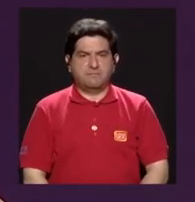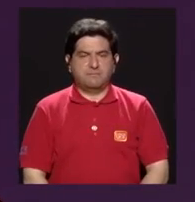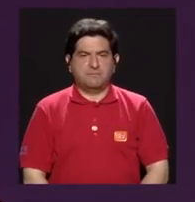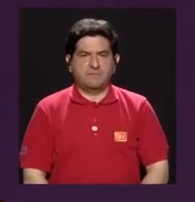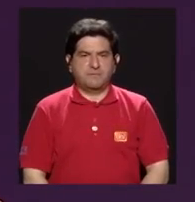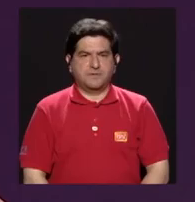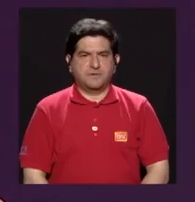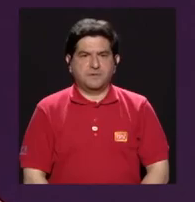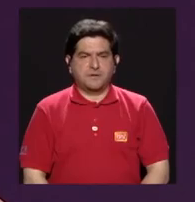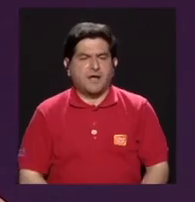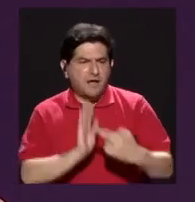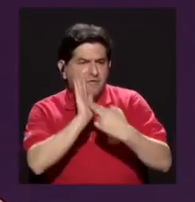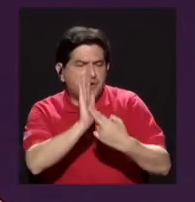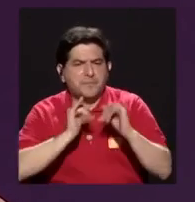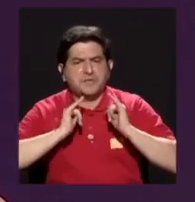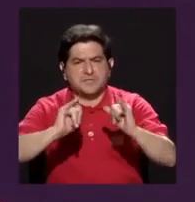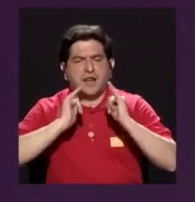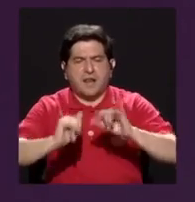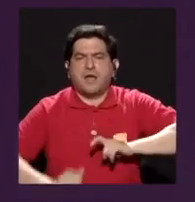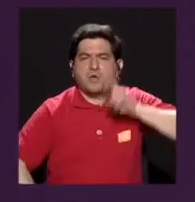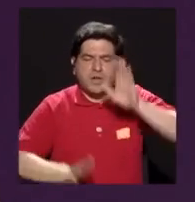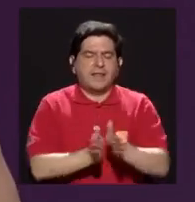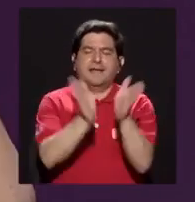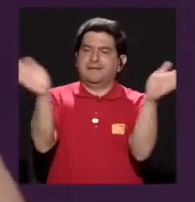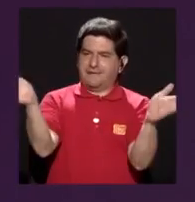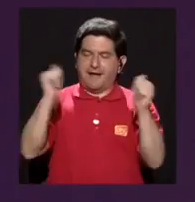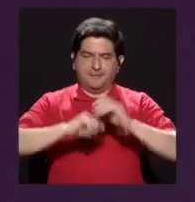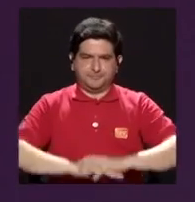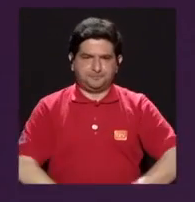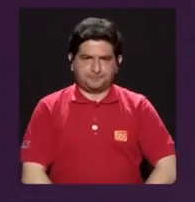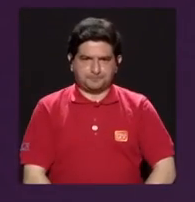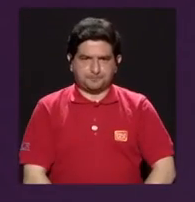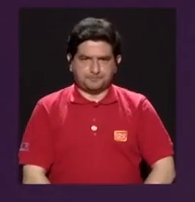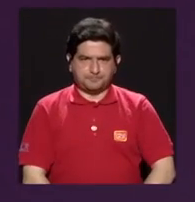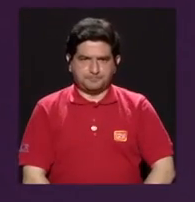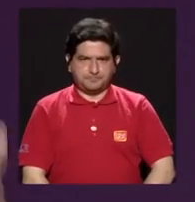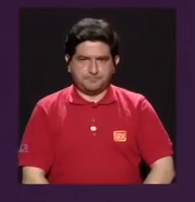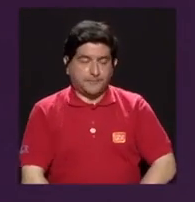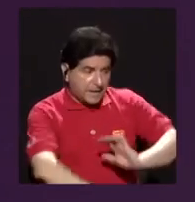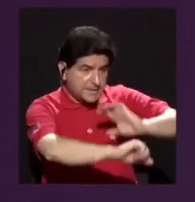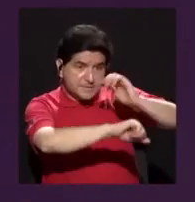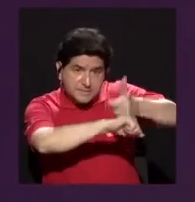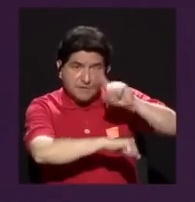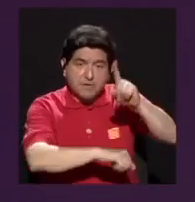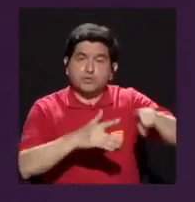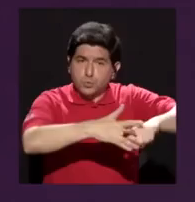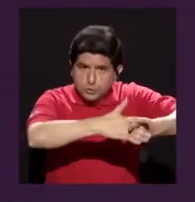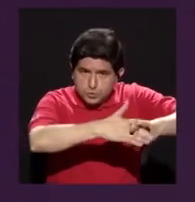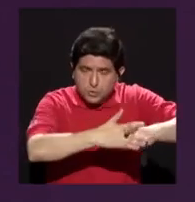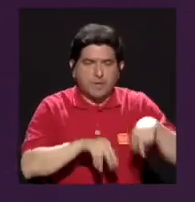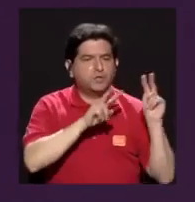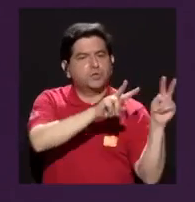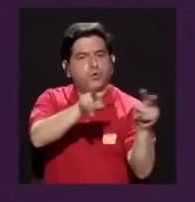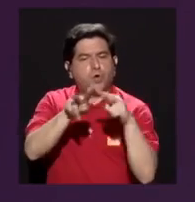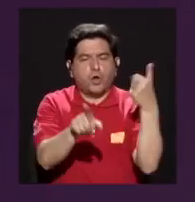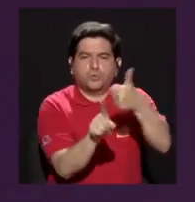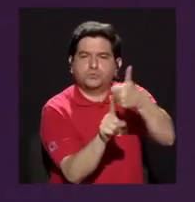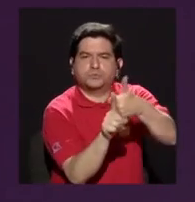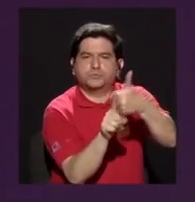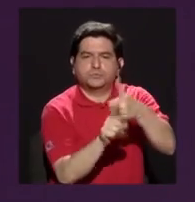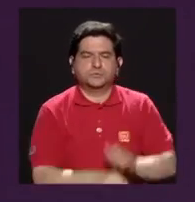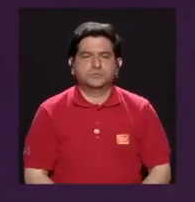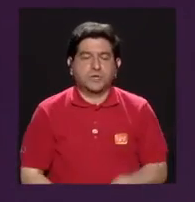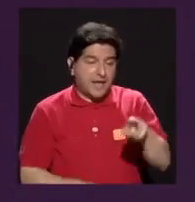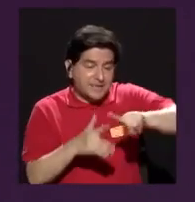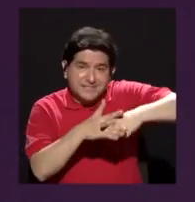cómo representa la igualdad de género en general y se crea para eso un instrumento que es el observatorio en sí que es un